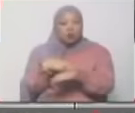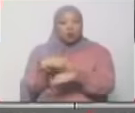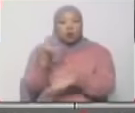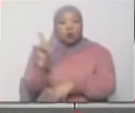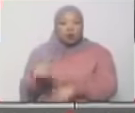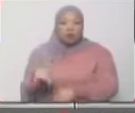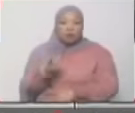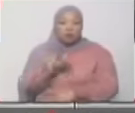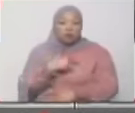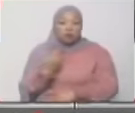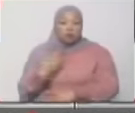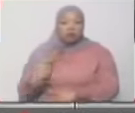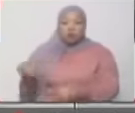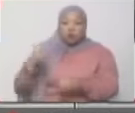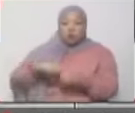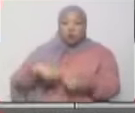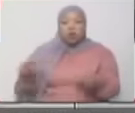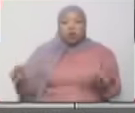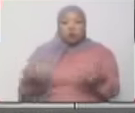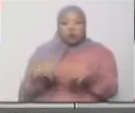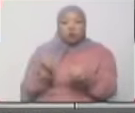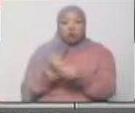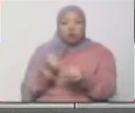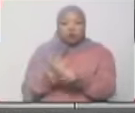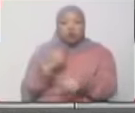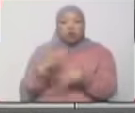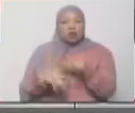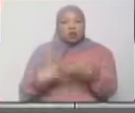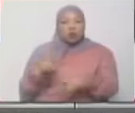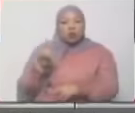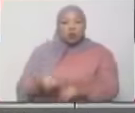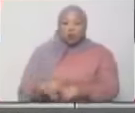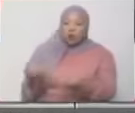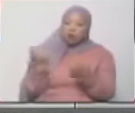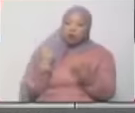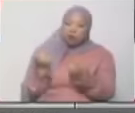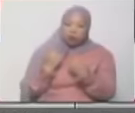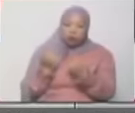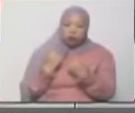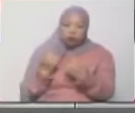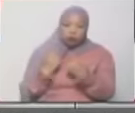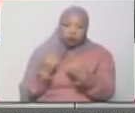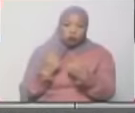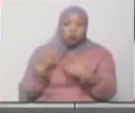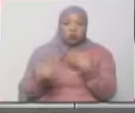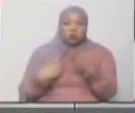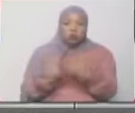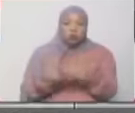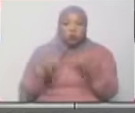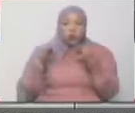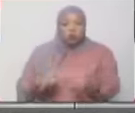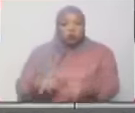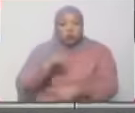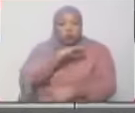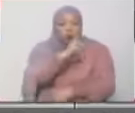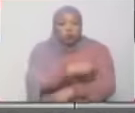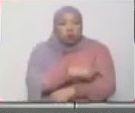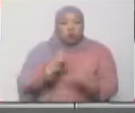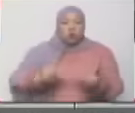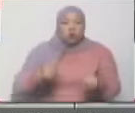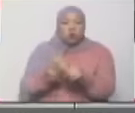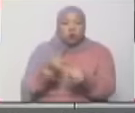ellos yo los incorporo a este equipo, porque además la formación para el empoderamiento tiene que empezar con